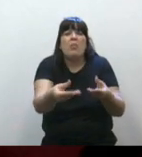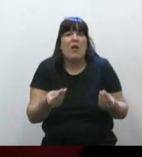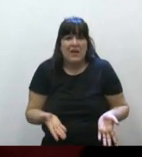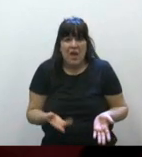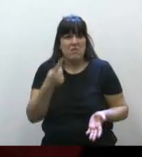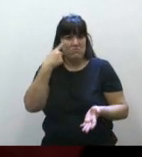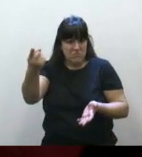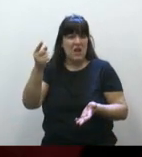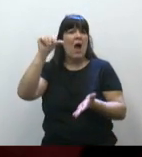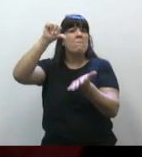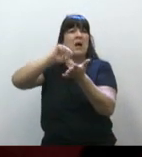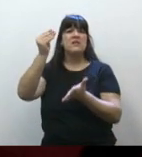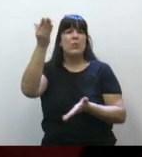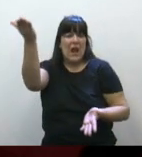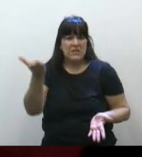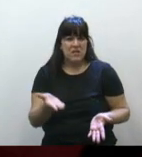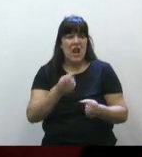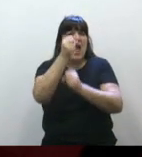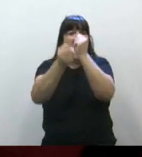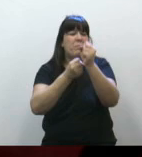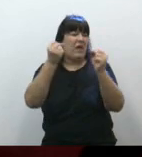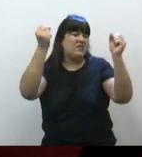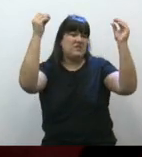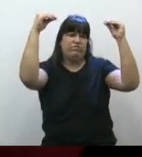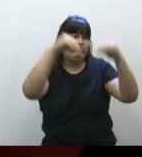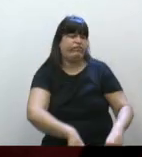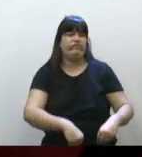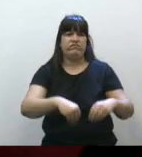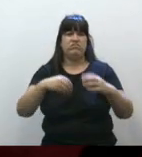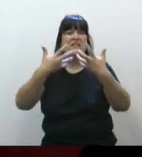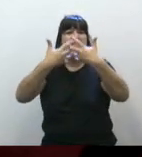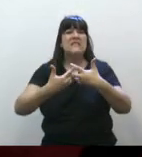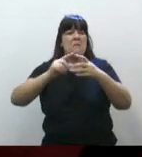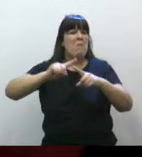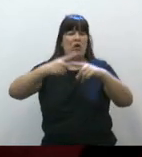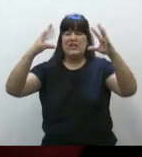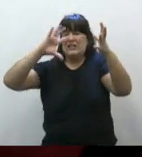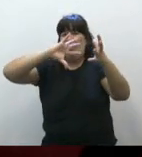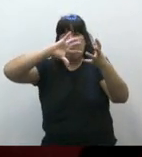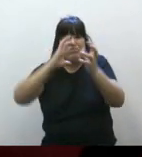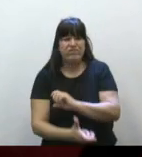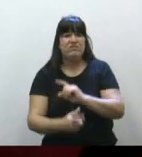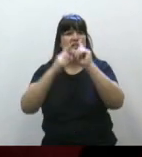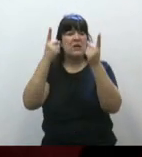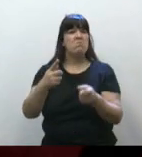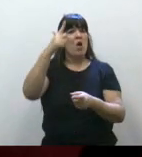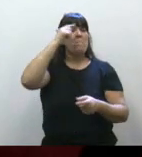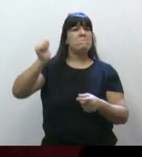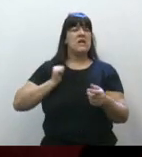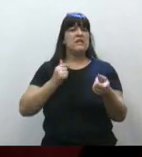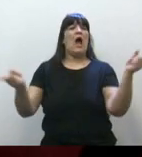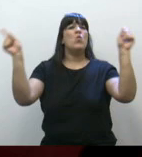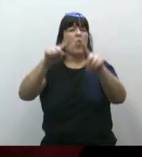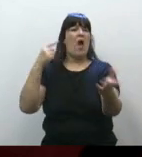se destruyeron las empresas se destruyó el sistema político se restableció el poder militar y el que viene